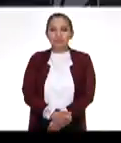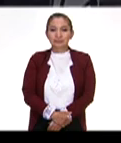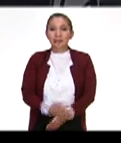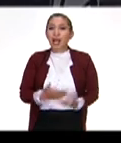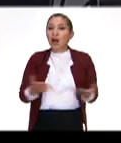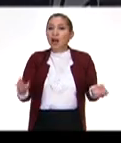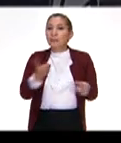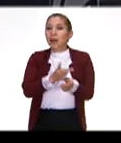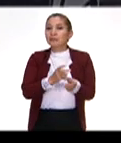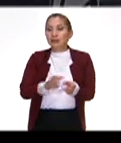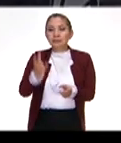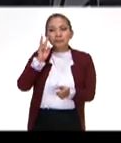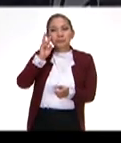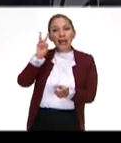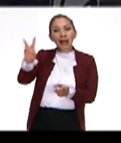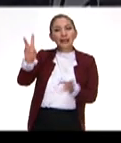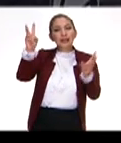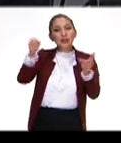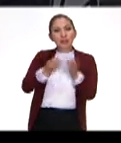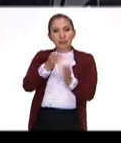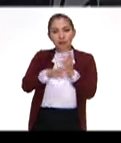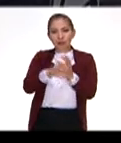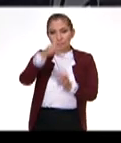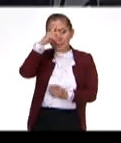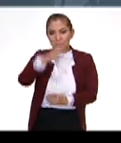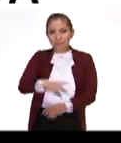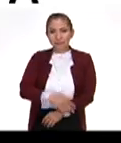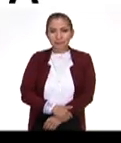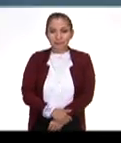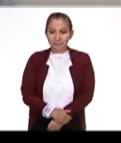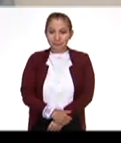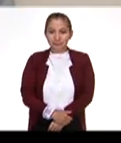Y ahora los invito a que escuchemos la novedad de la patria.